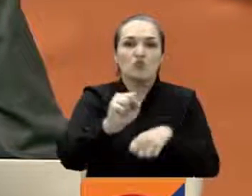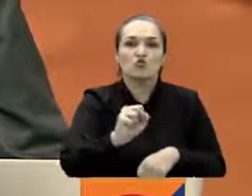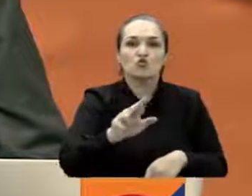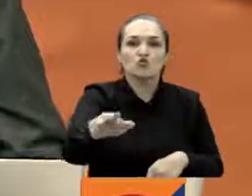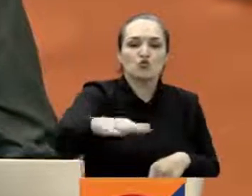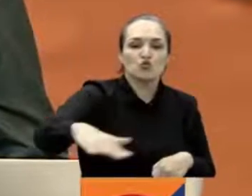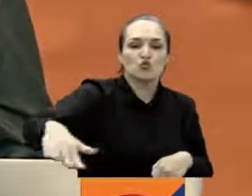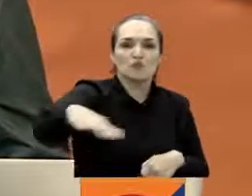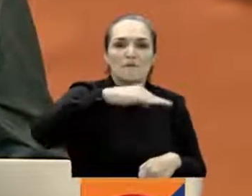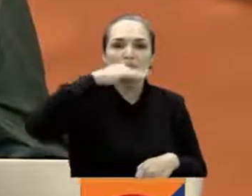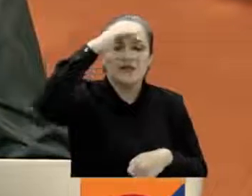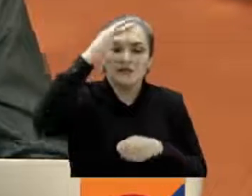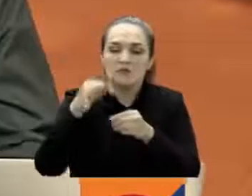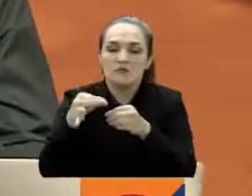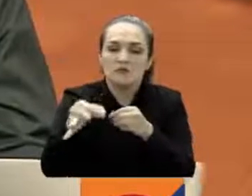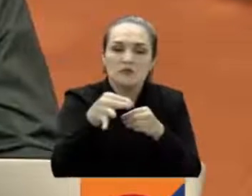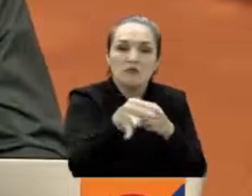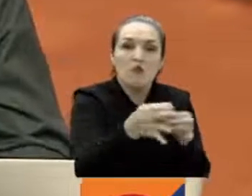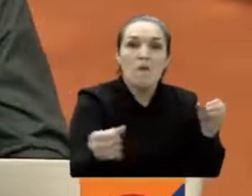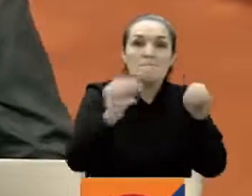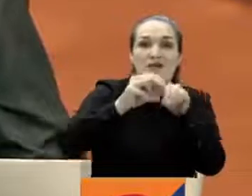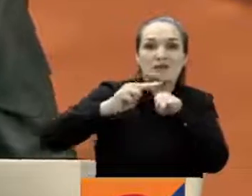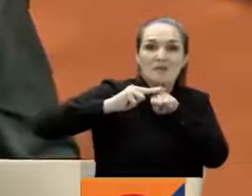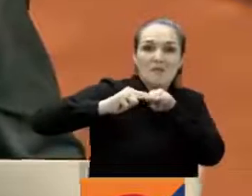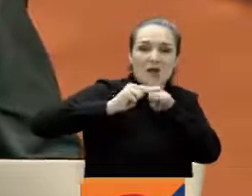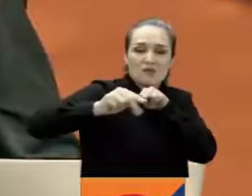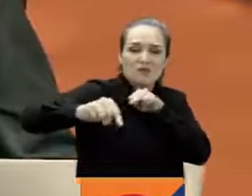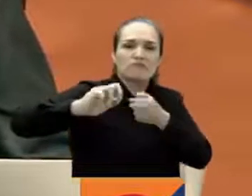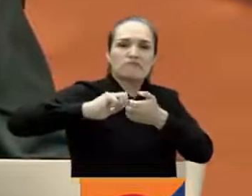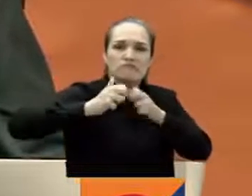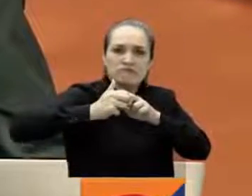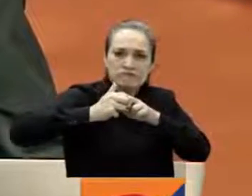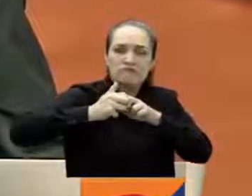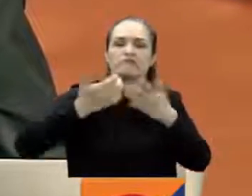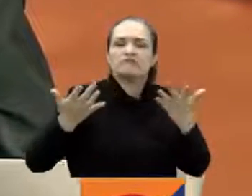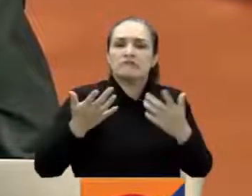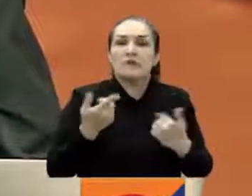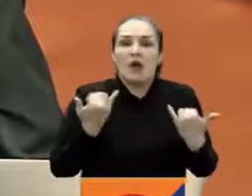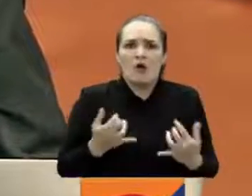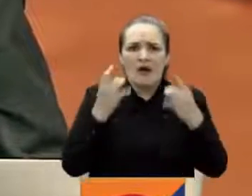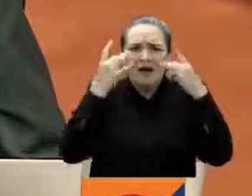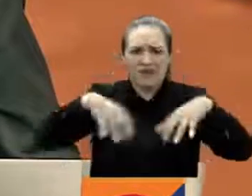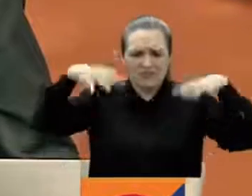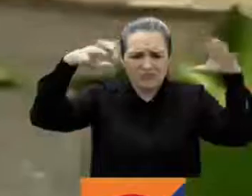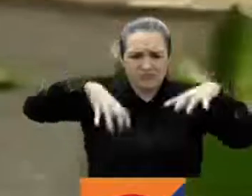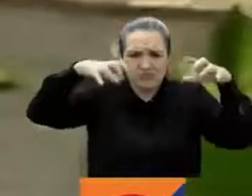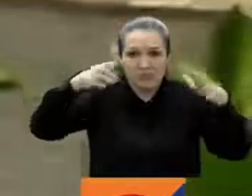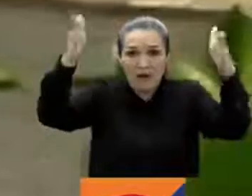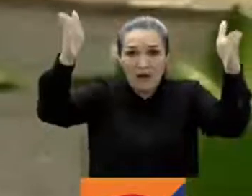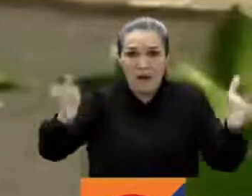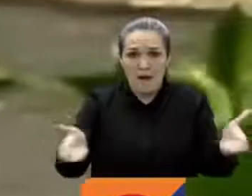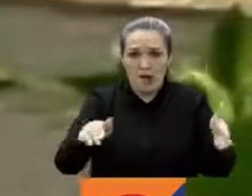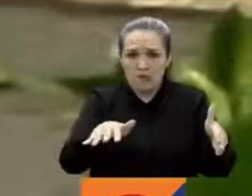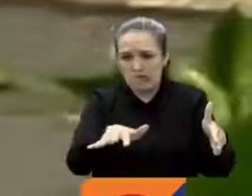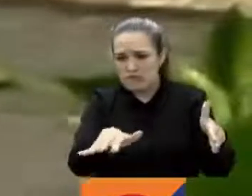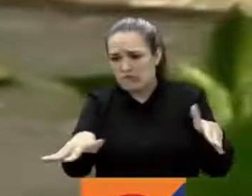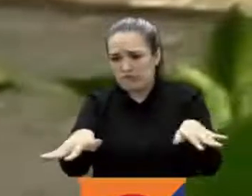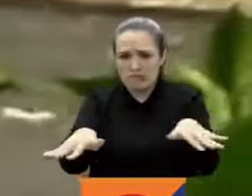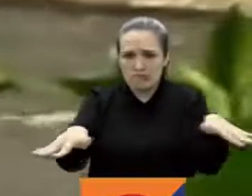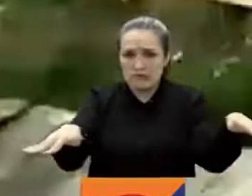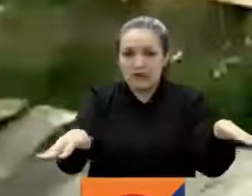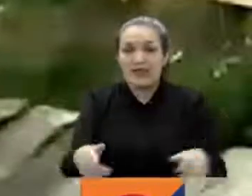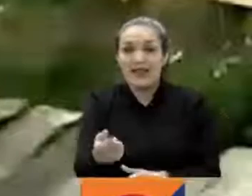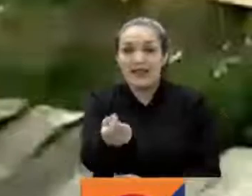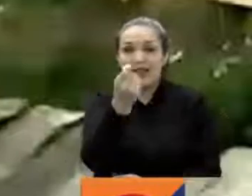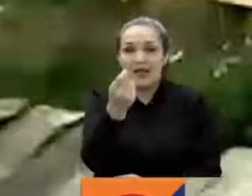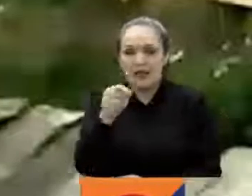y también la línea del metro que pasa por estas zonas. La situación se agravó por la intensidad de las lluvias. Hay 50 puntos críticos en